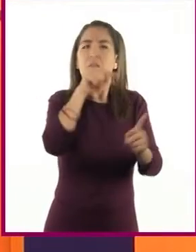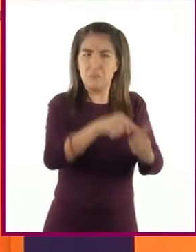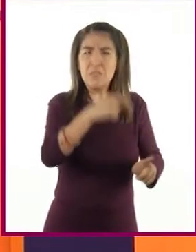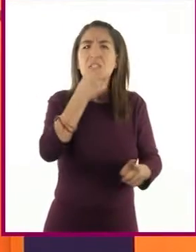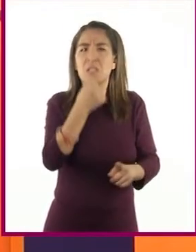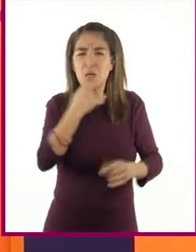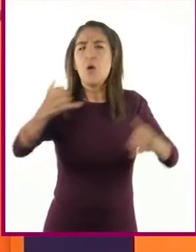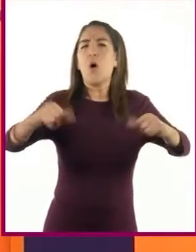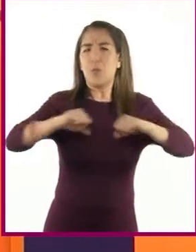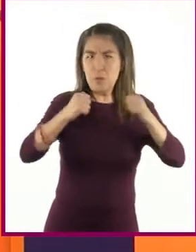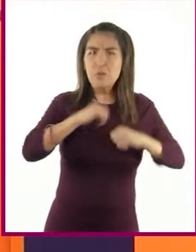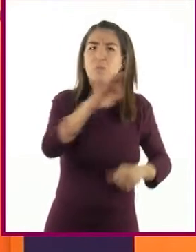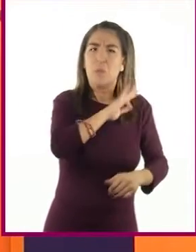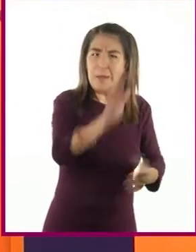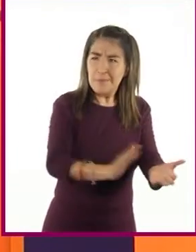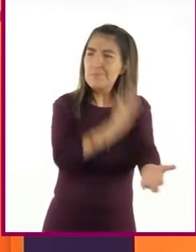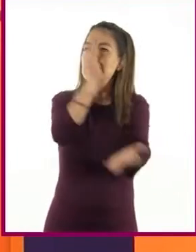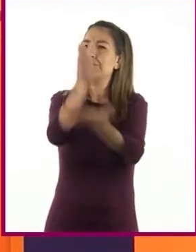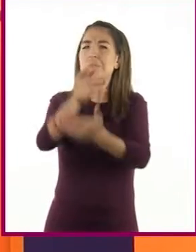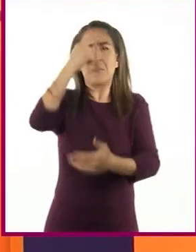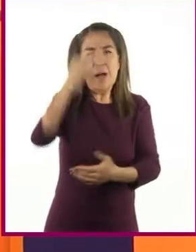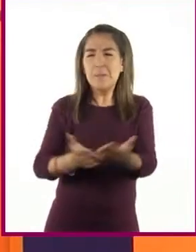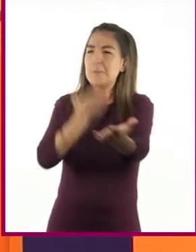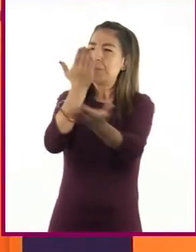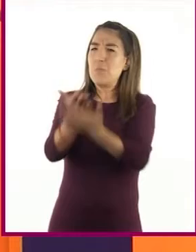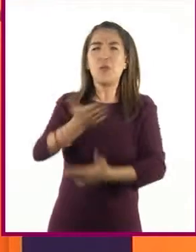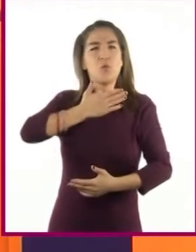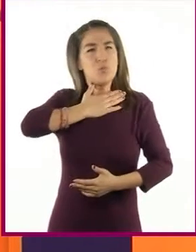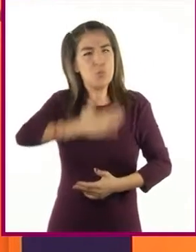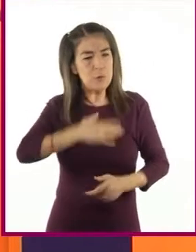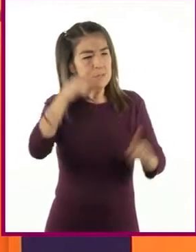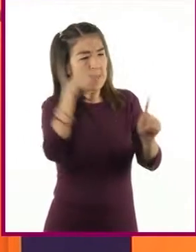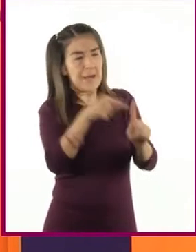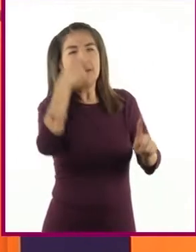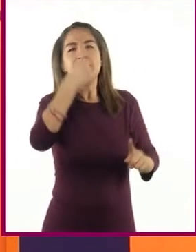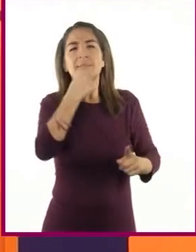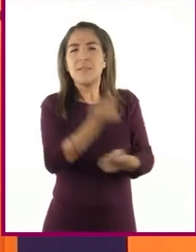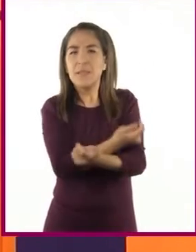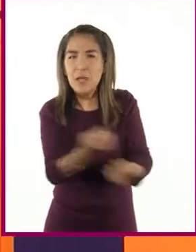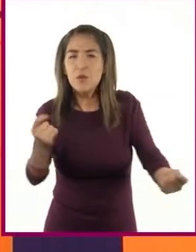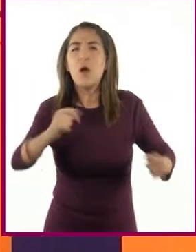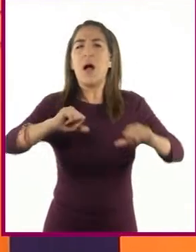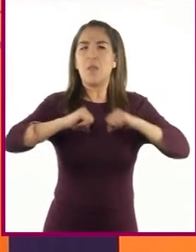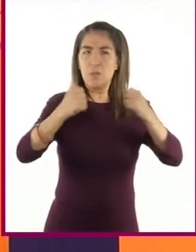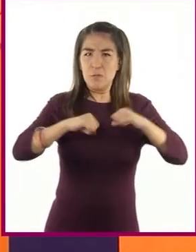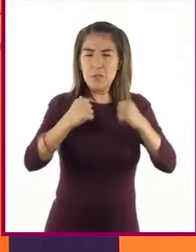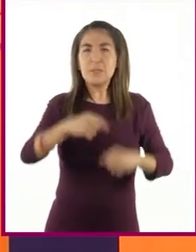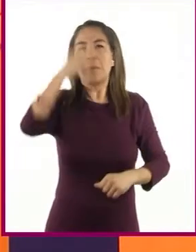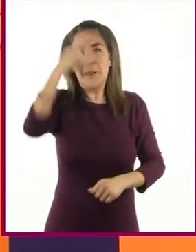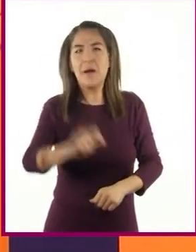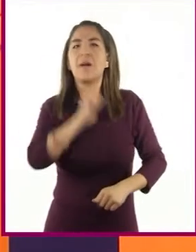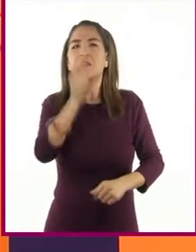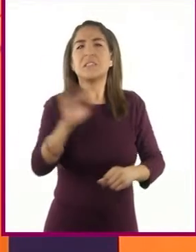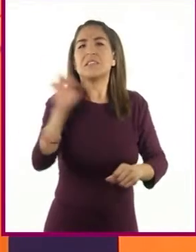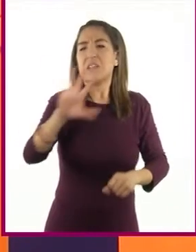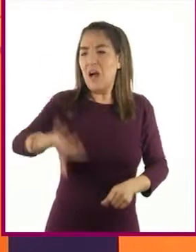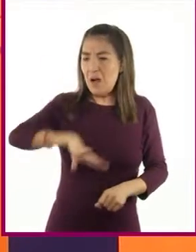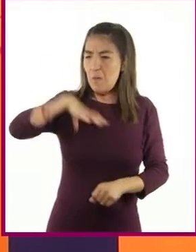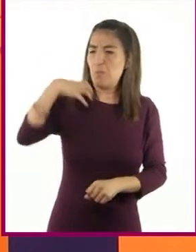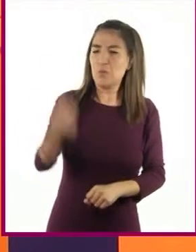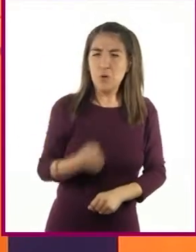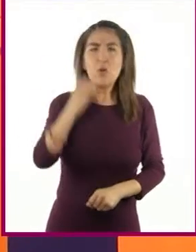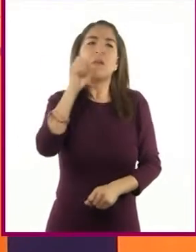puedan reclamar justicia, lo que hace aún más vulnerables a ellos en cuanto a las situaciones de abuso